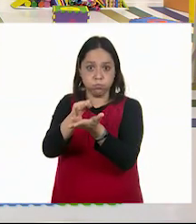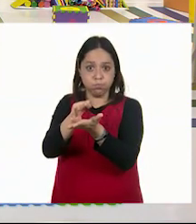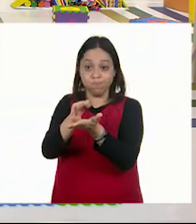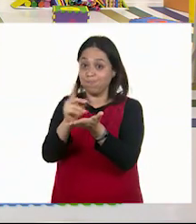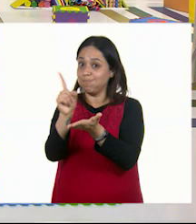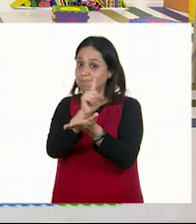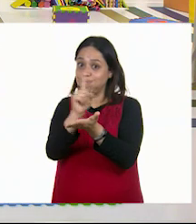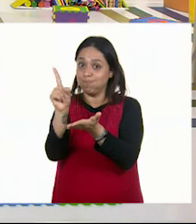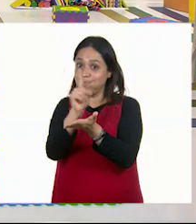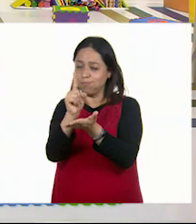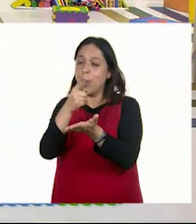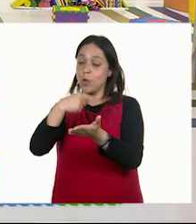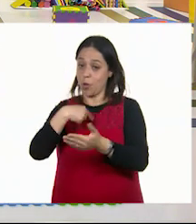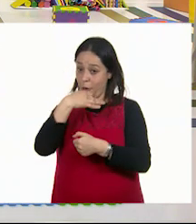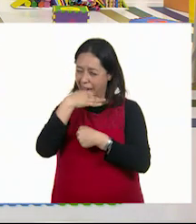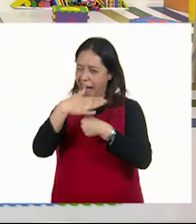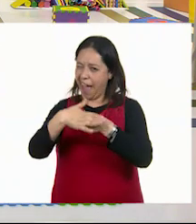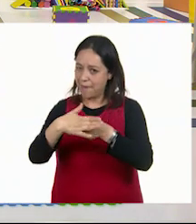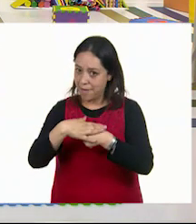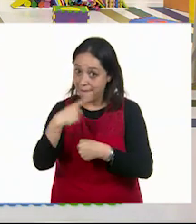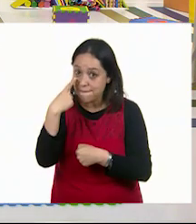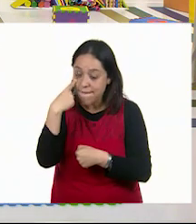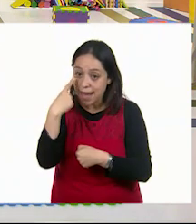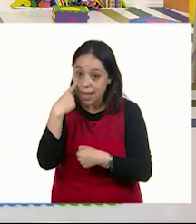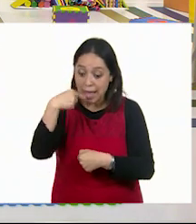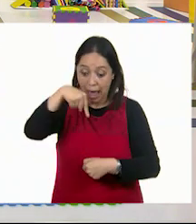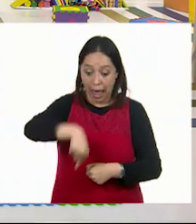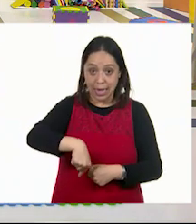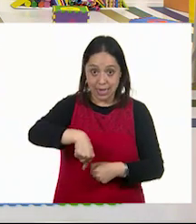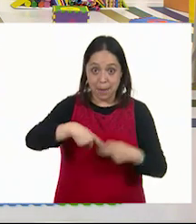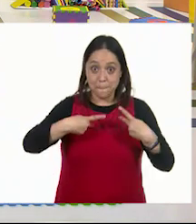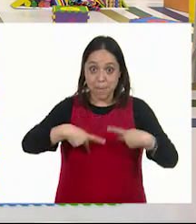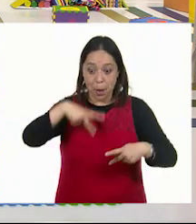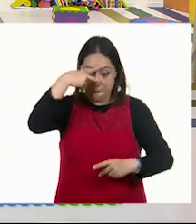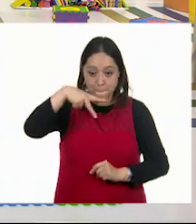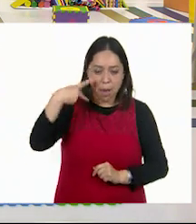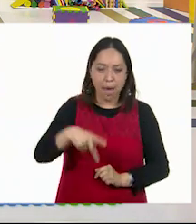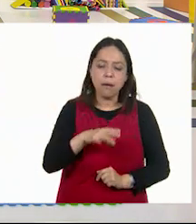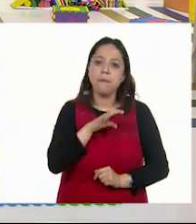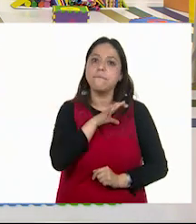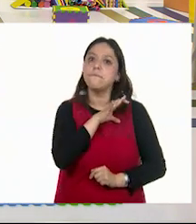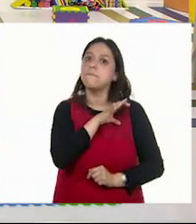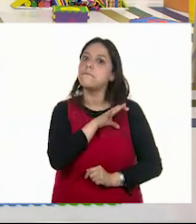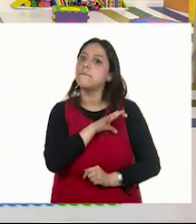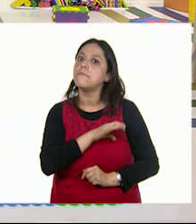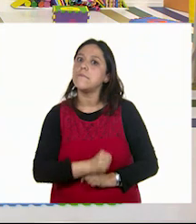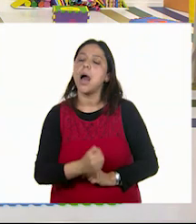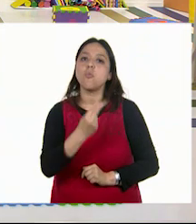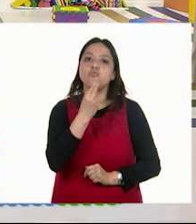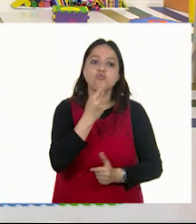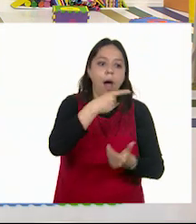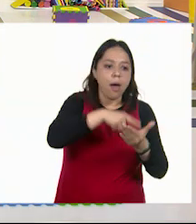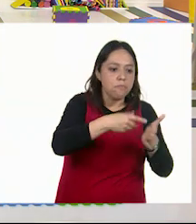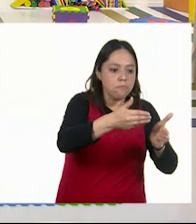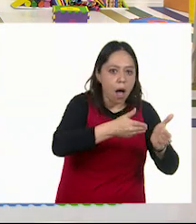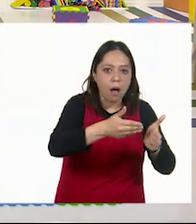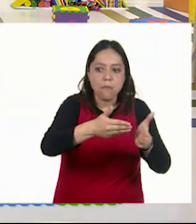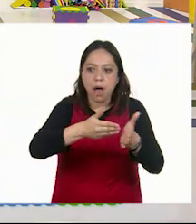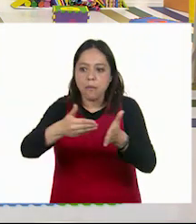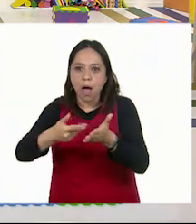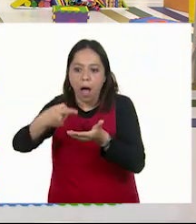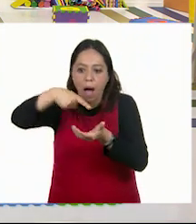leguminosa, pero les voy a dar una pista. A los mexicanos nos encanta. Y la utilizamos en muchos platillos. En